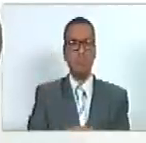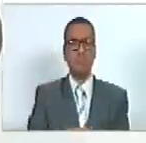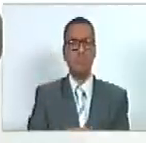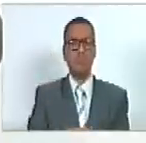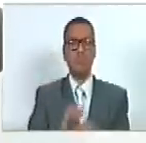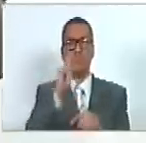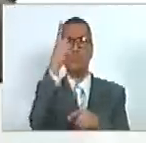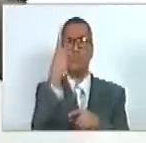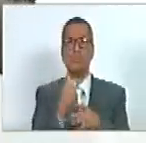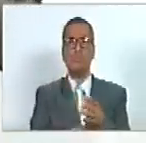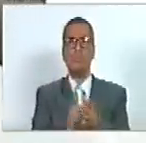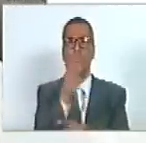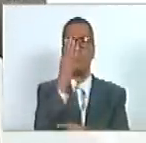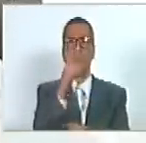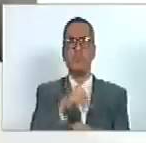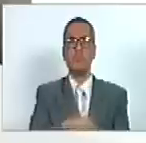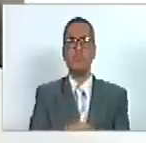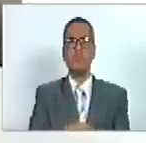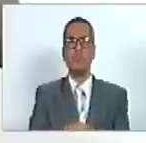1 de mayo,